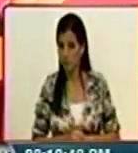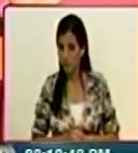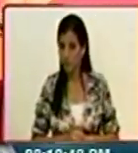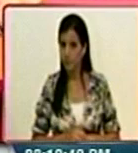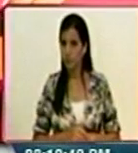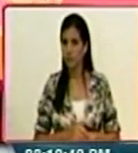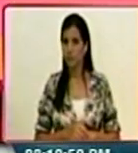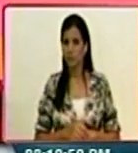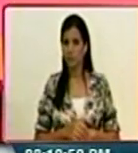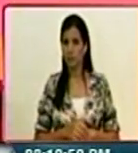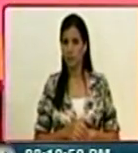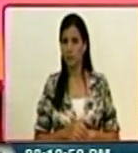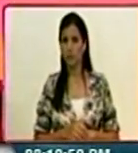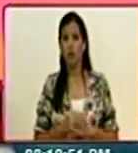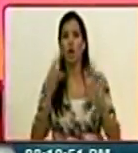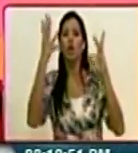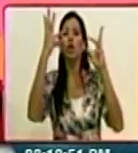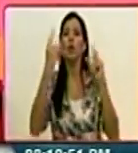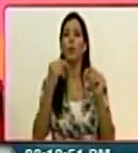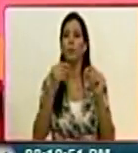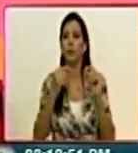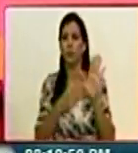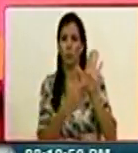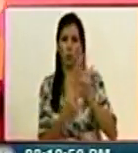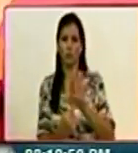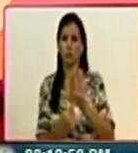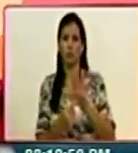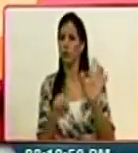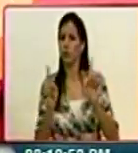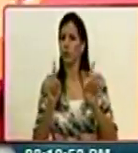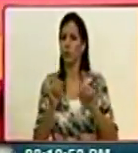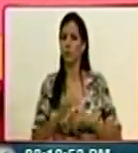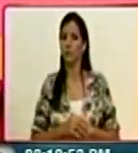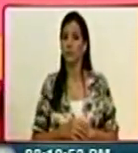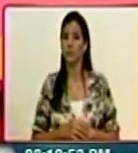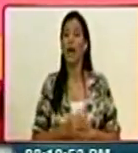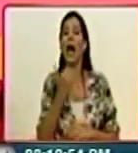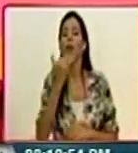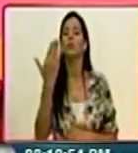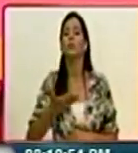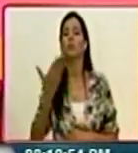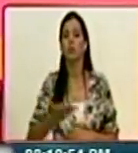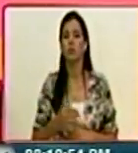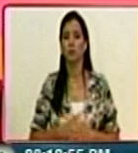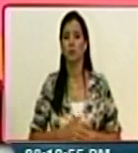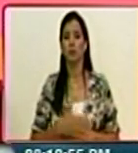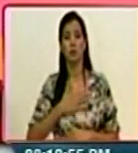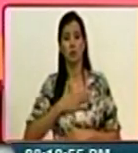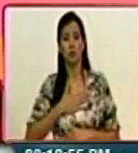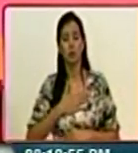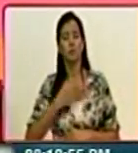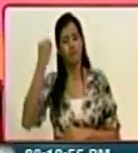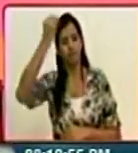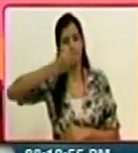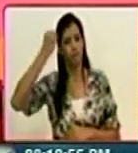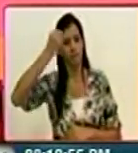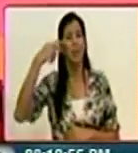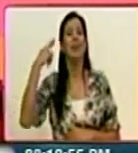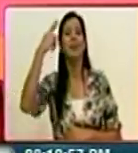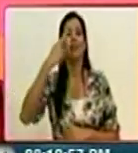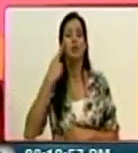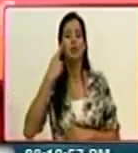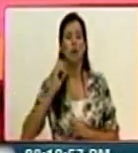haciendo maquillaje, ¿no?, con los números. No hay cómo hacerlo. Y hay un hecho muy importante para nuestra reflexión crítica,